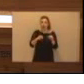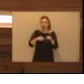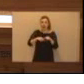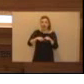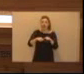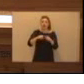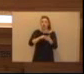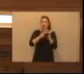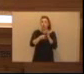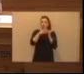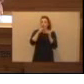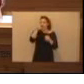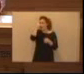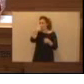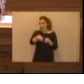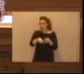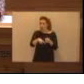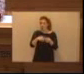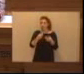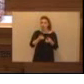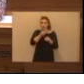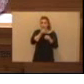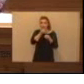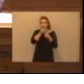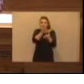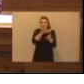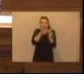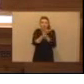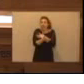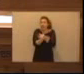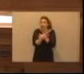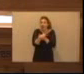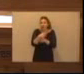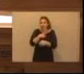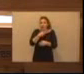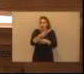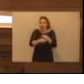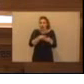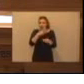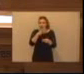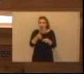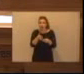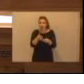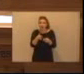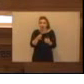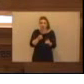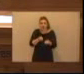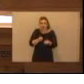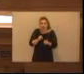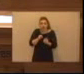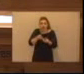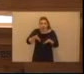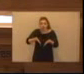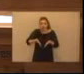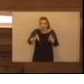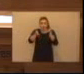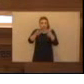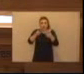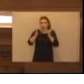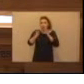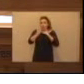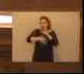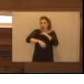este planteamiento es totalmente inviable, tanto por trazado como por afecciones como por plazos.